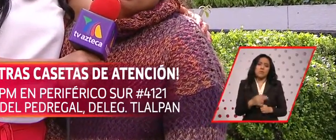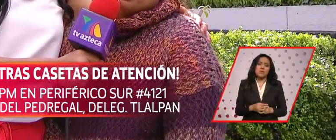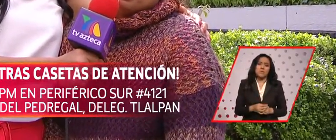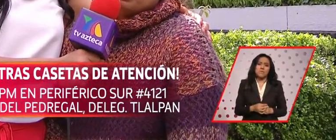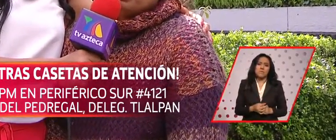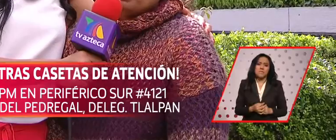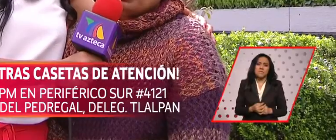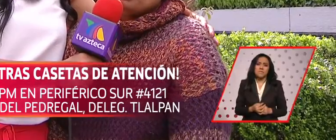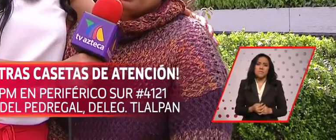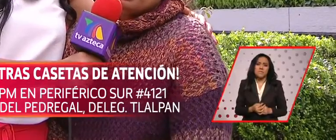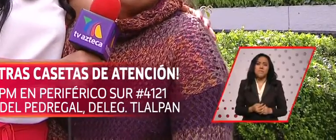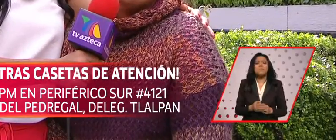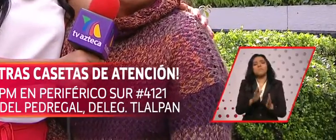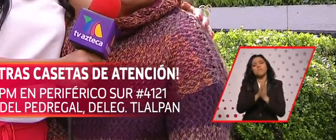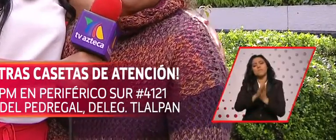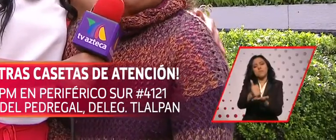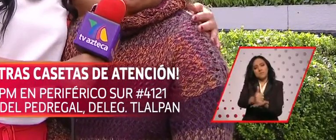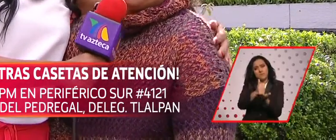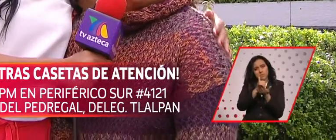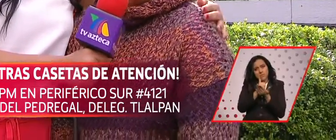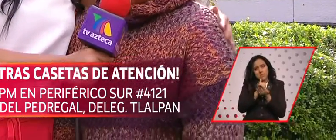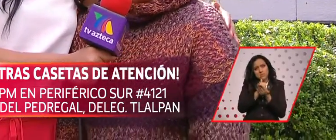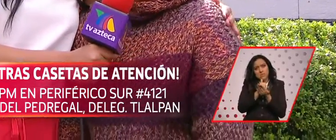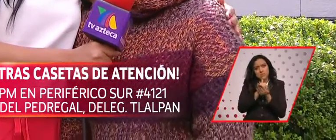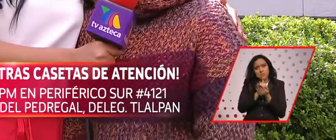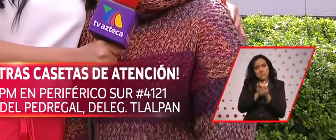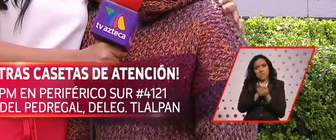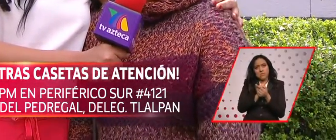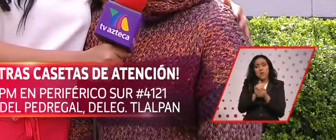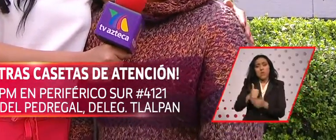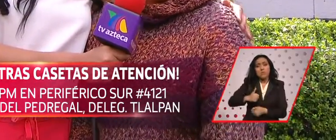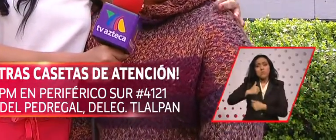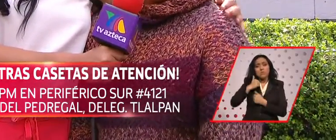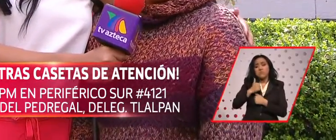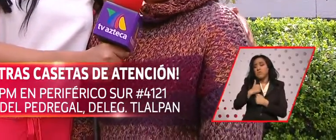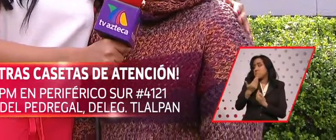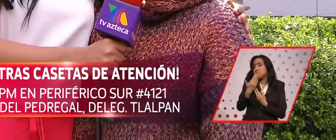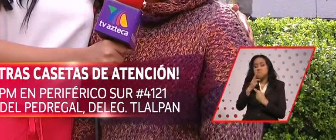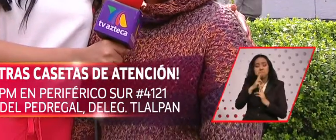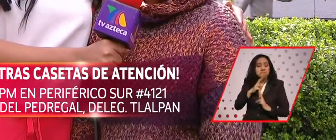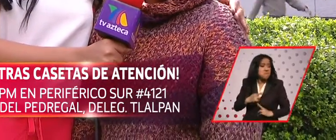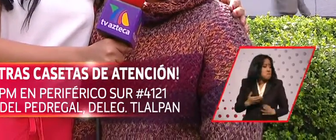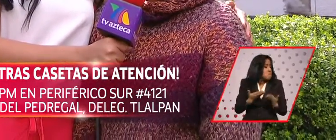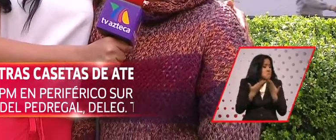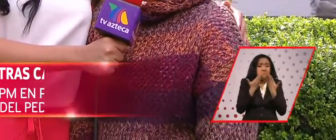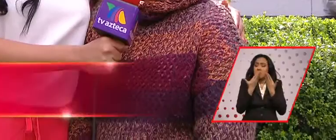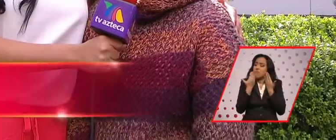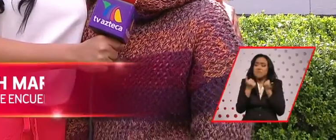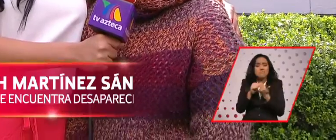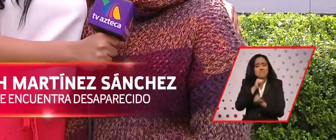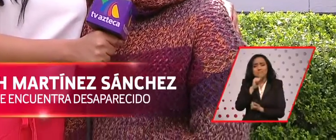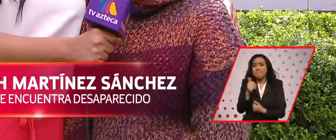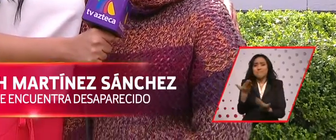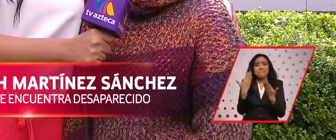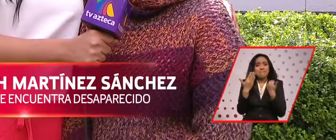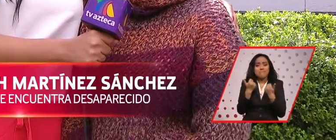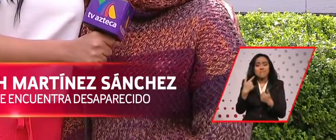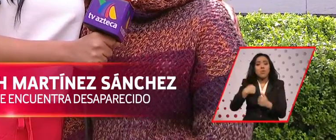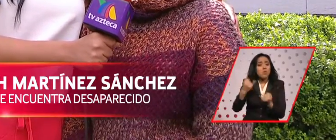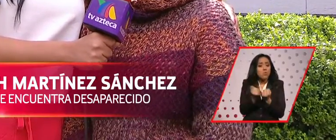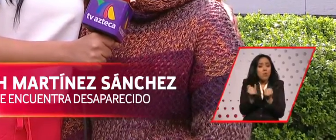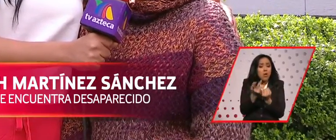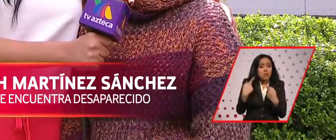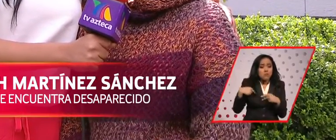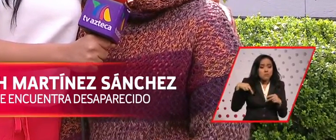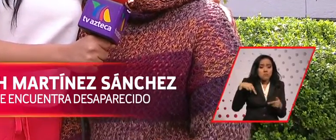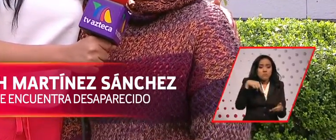que nos, bueno, ayuda, porque las autoridades no hacen nada. No, yo fui al municipio, yo